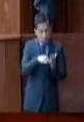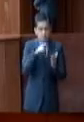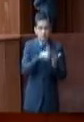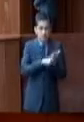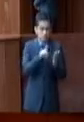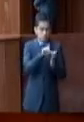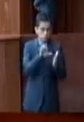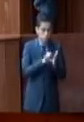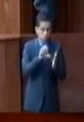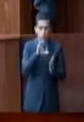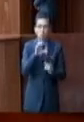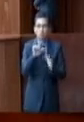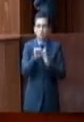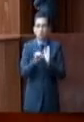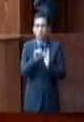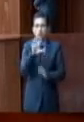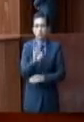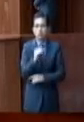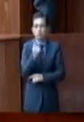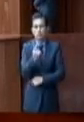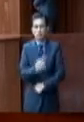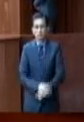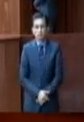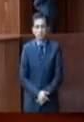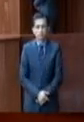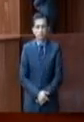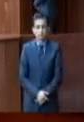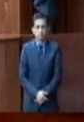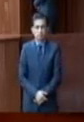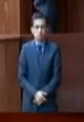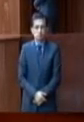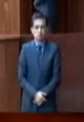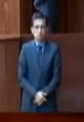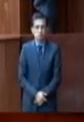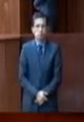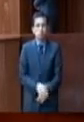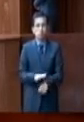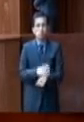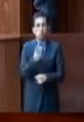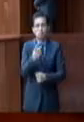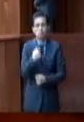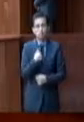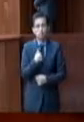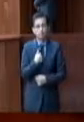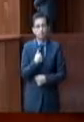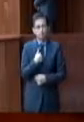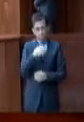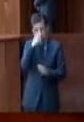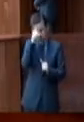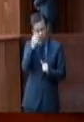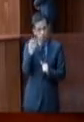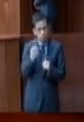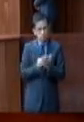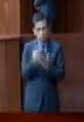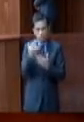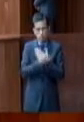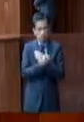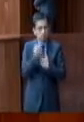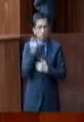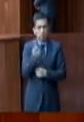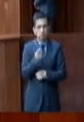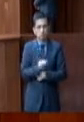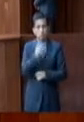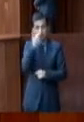41 por ello yo comparto el sentido del proyecto en el que la